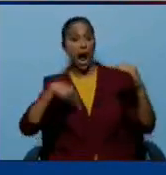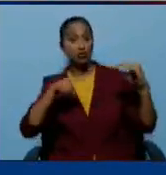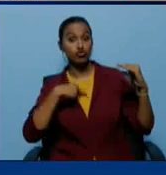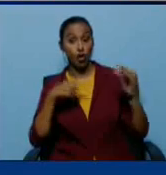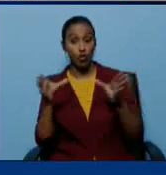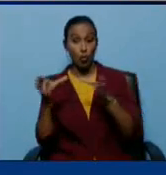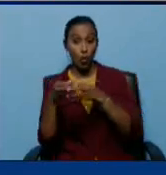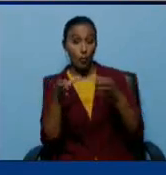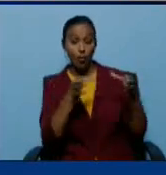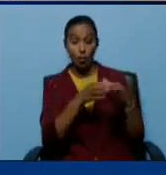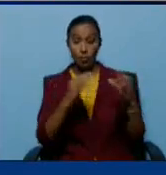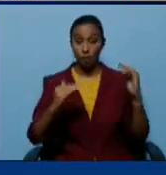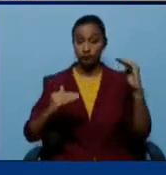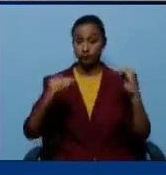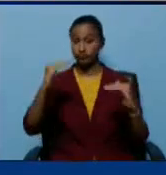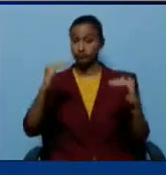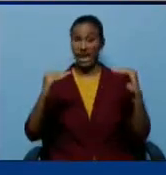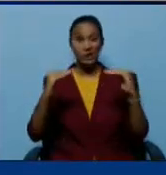¿Verdad?